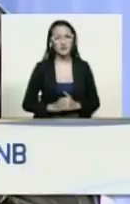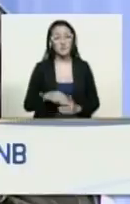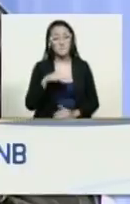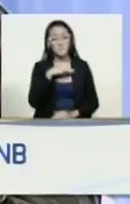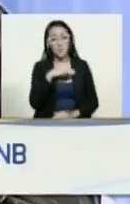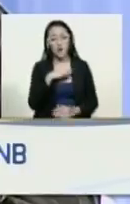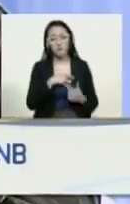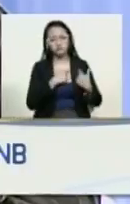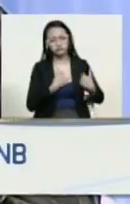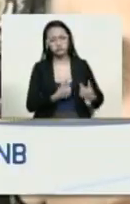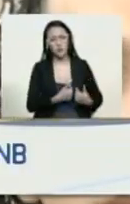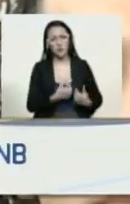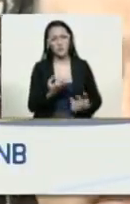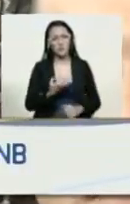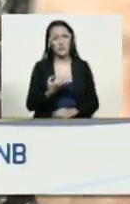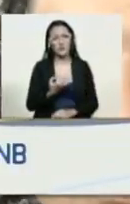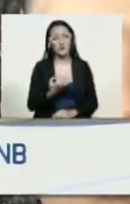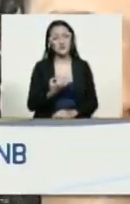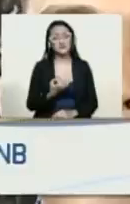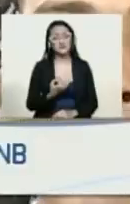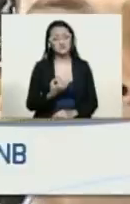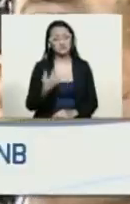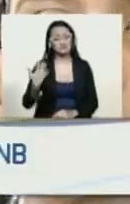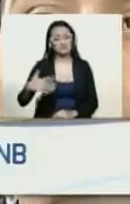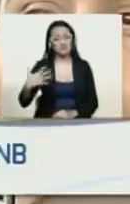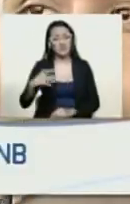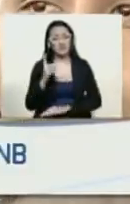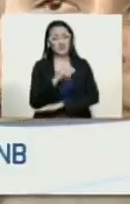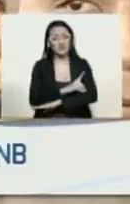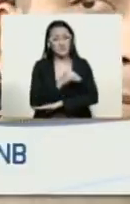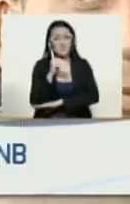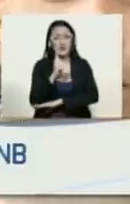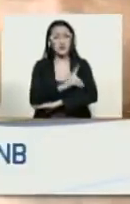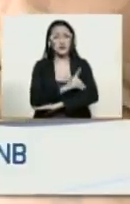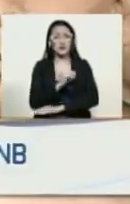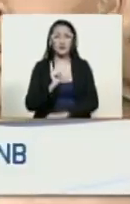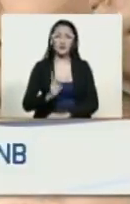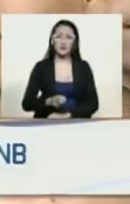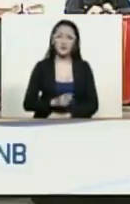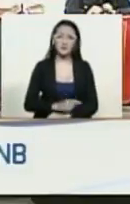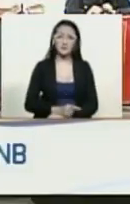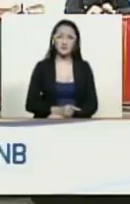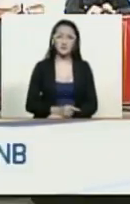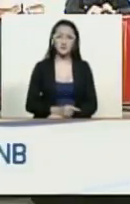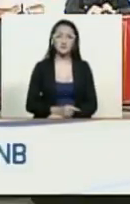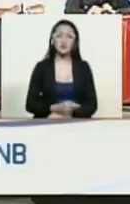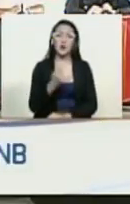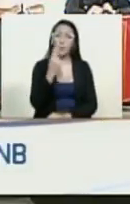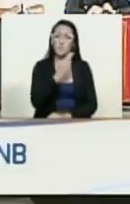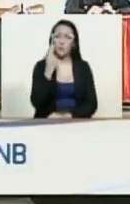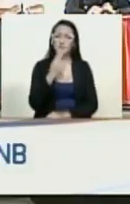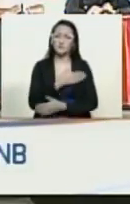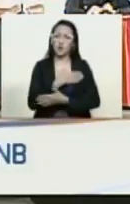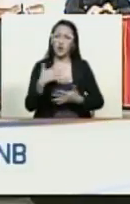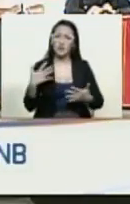moral, de gran disciplina, de gran moralidad, de gran compromiso.